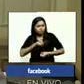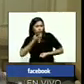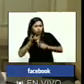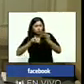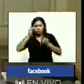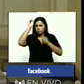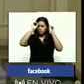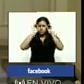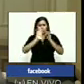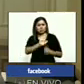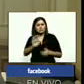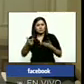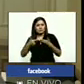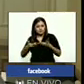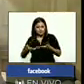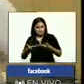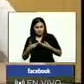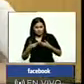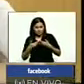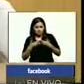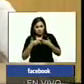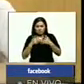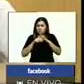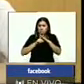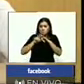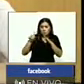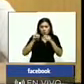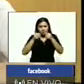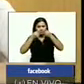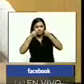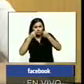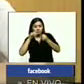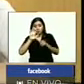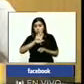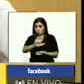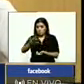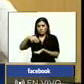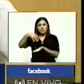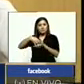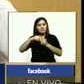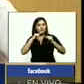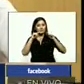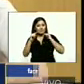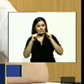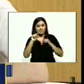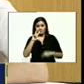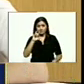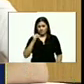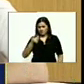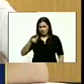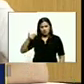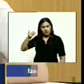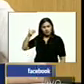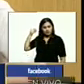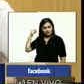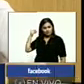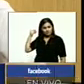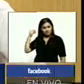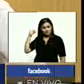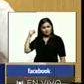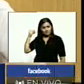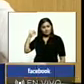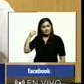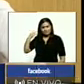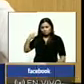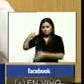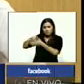ser encarcelado oa ser desaparecido con una democracia sumamente joven son casi 30 años de tenerla y es algo que se tiene que trabajar todos